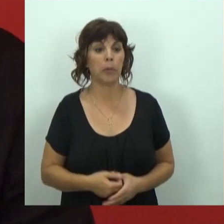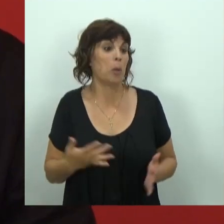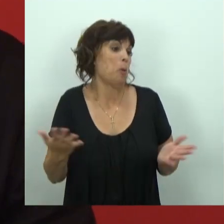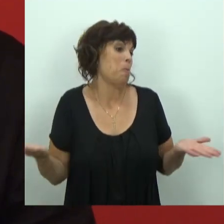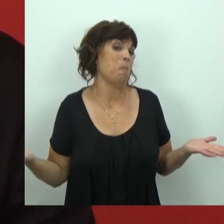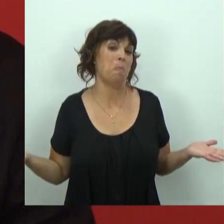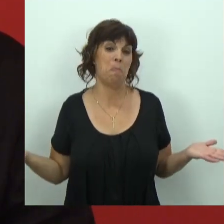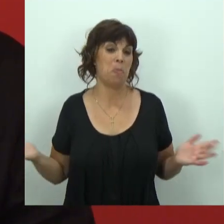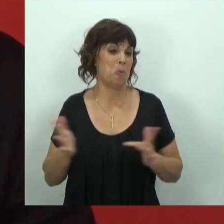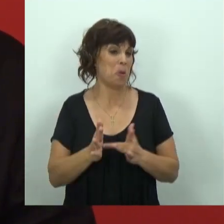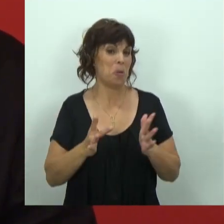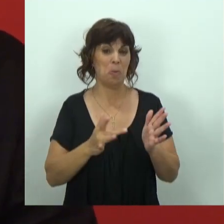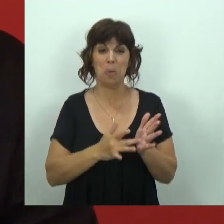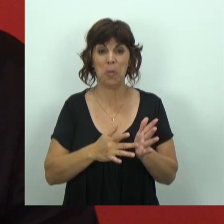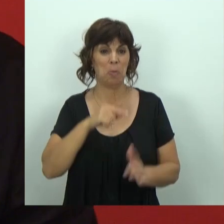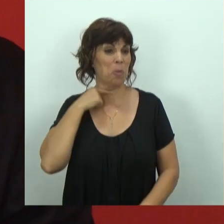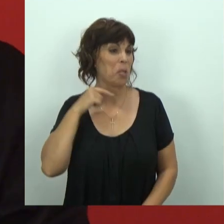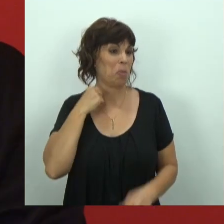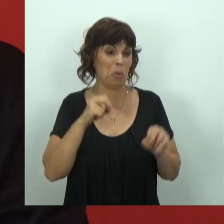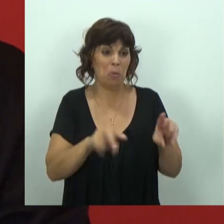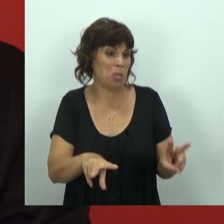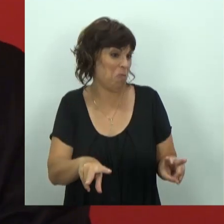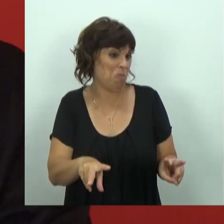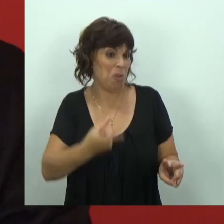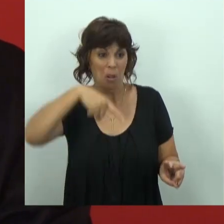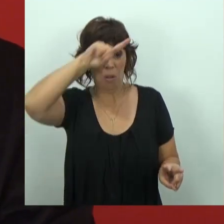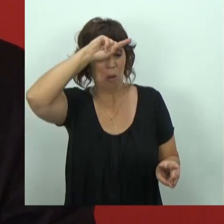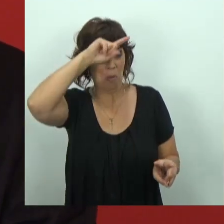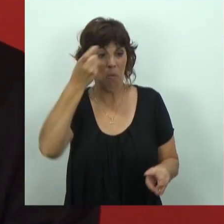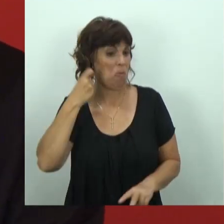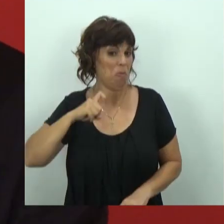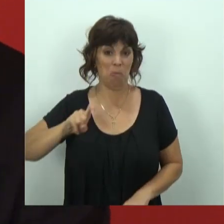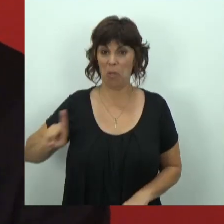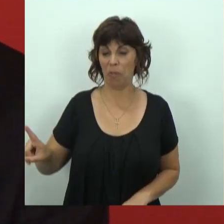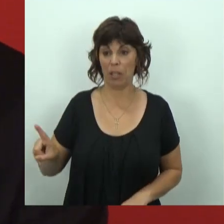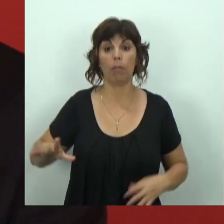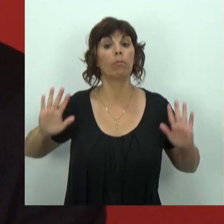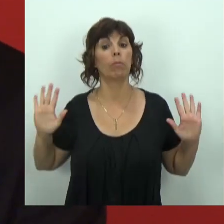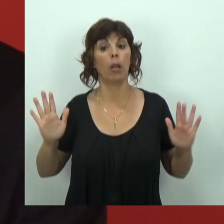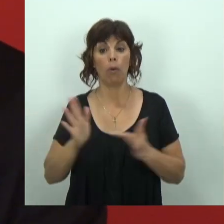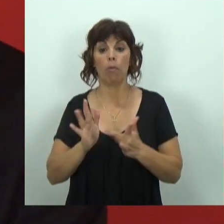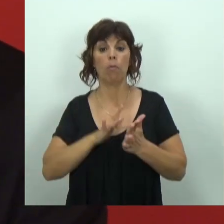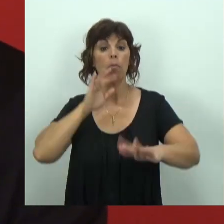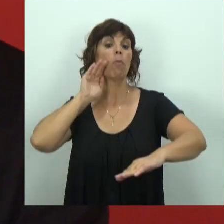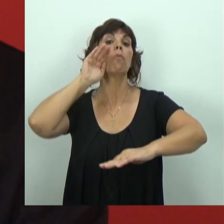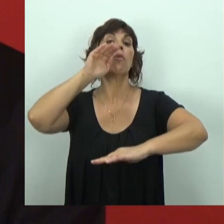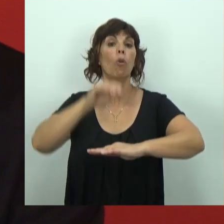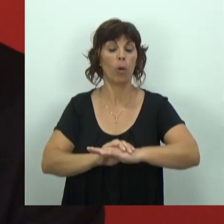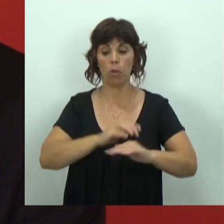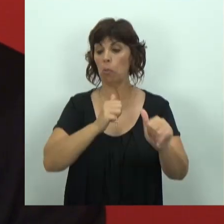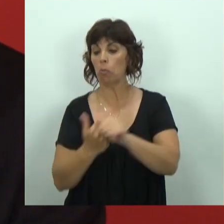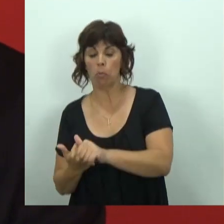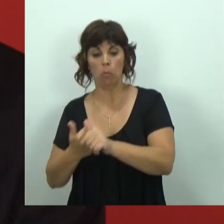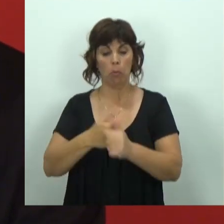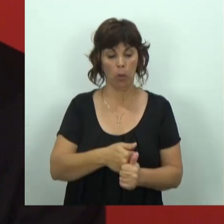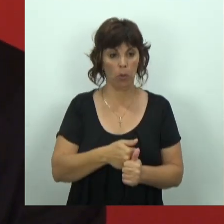necesario hacer lo que hizo, pero lo hizo. En tu vida, en mi vida, también algunas